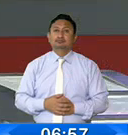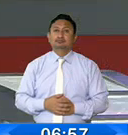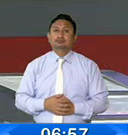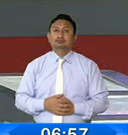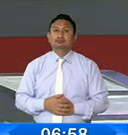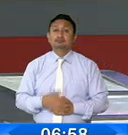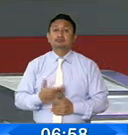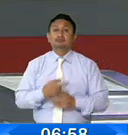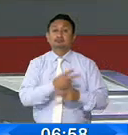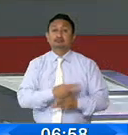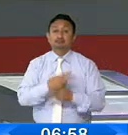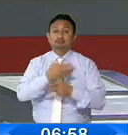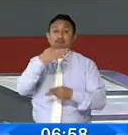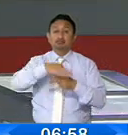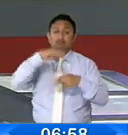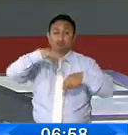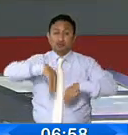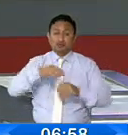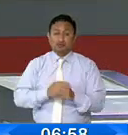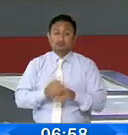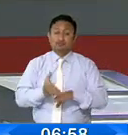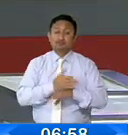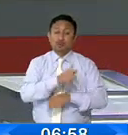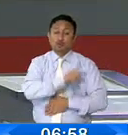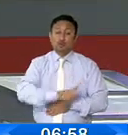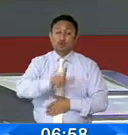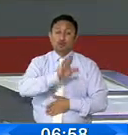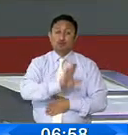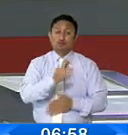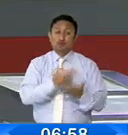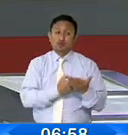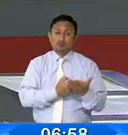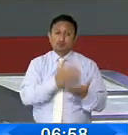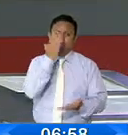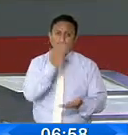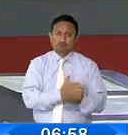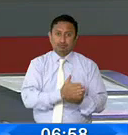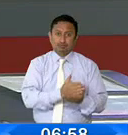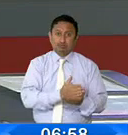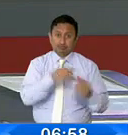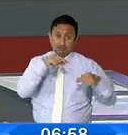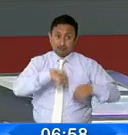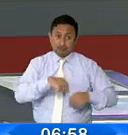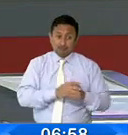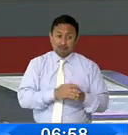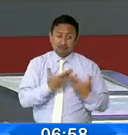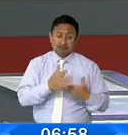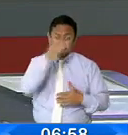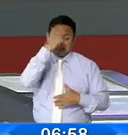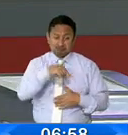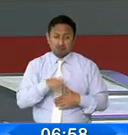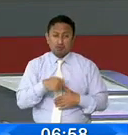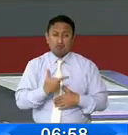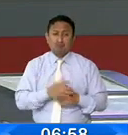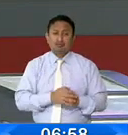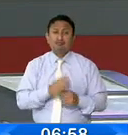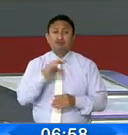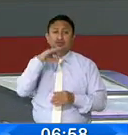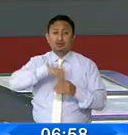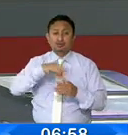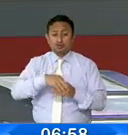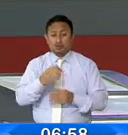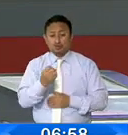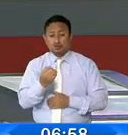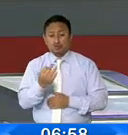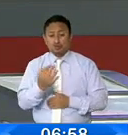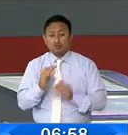Nacional Electoral suspendió el pasado lunes la sesión extraordinaria en la que tenía previsto definir el instructivo para el recuento de votos en 16 provincias.